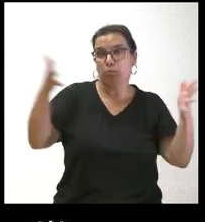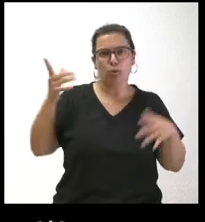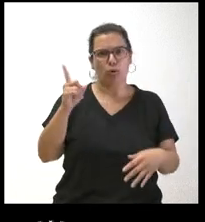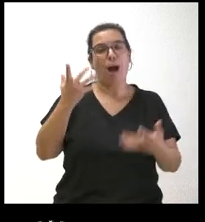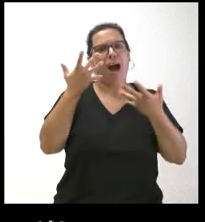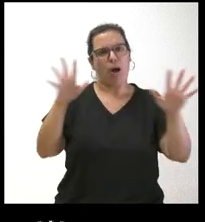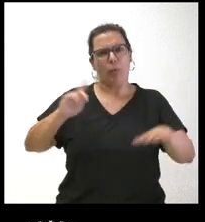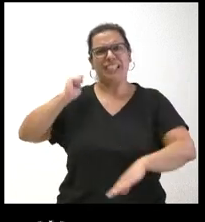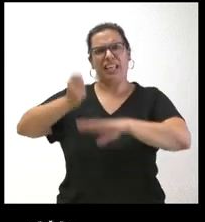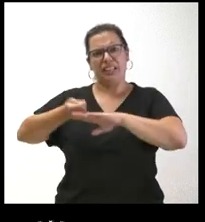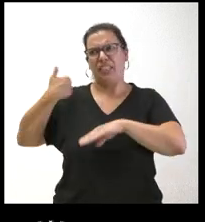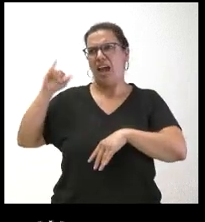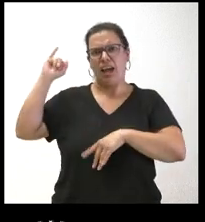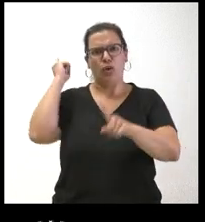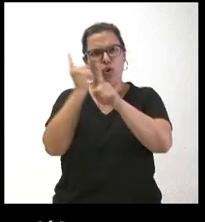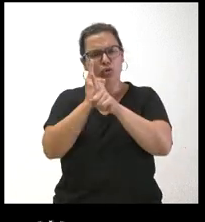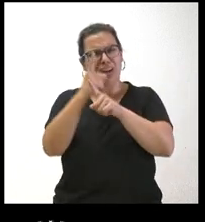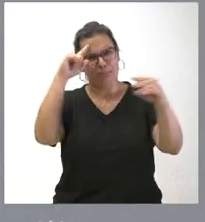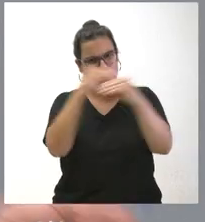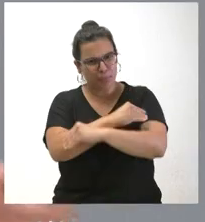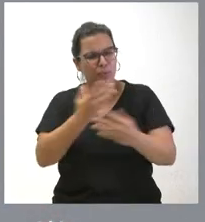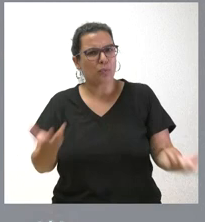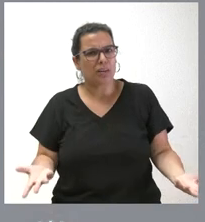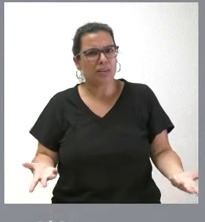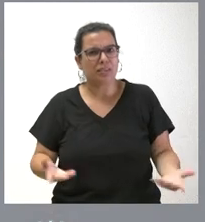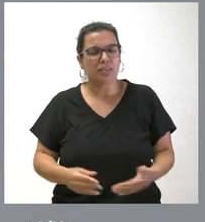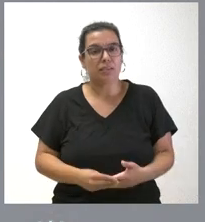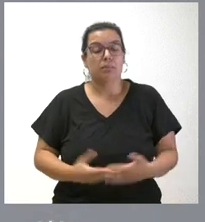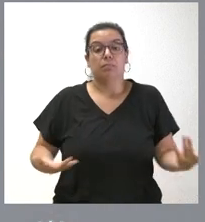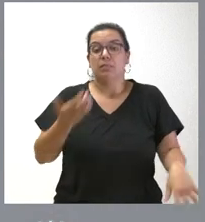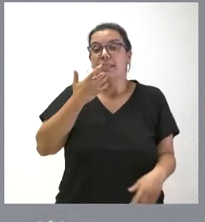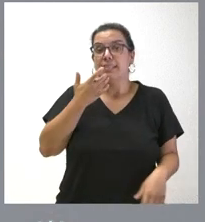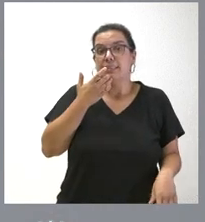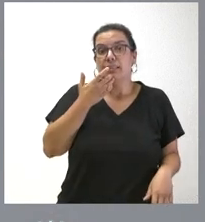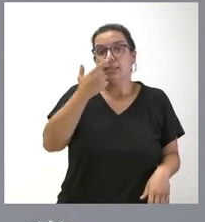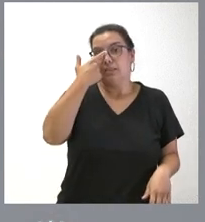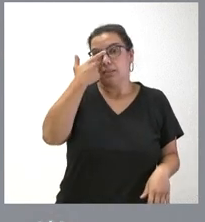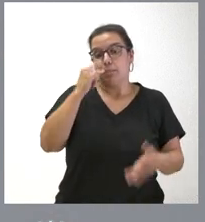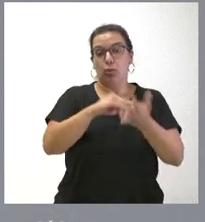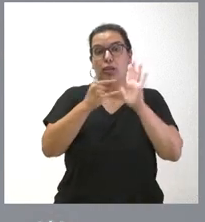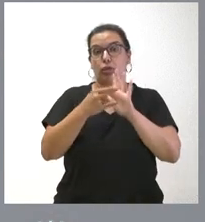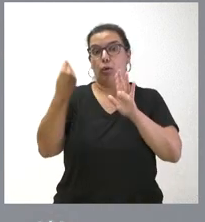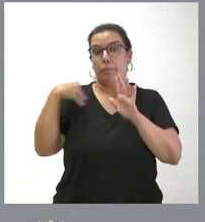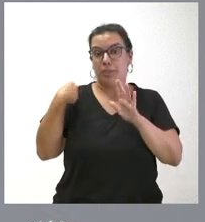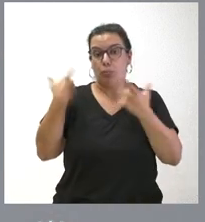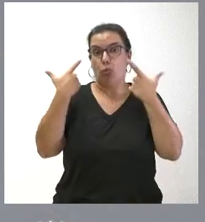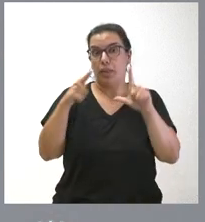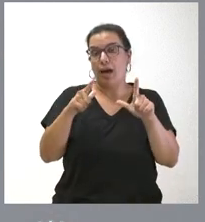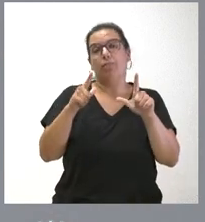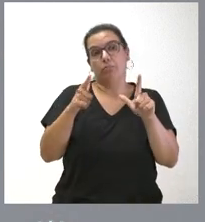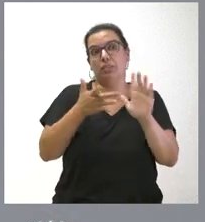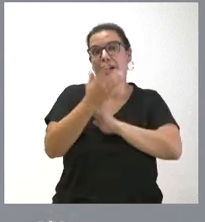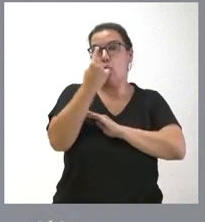que se están realizando ya si forman parte de la misma unidad ese mismo proyecto y esto quién tiene que